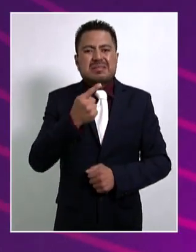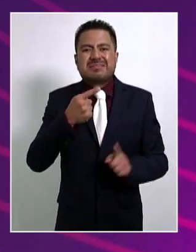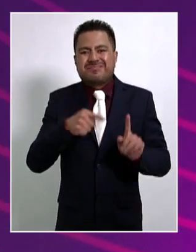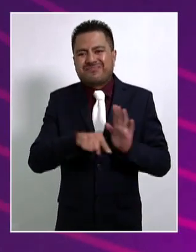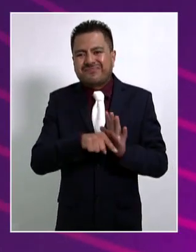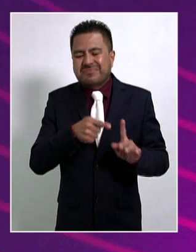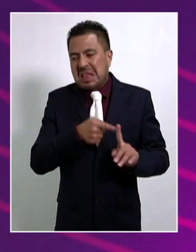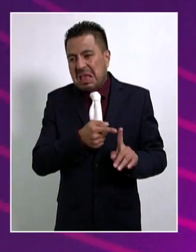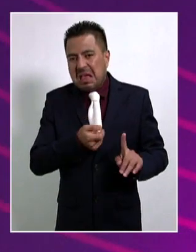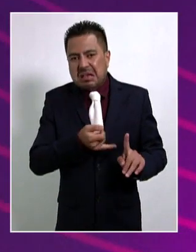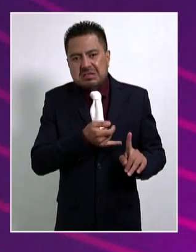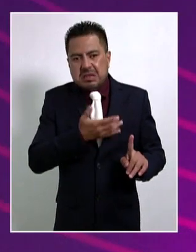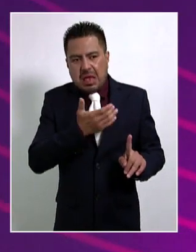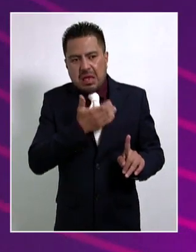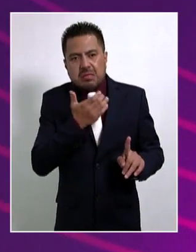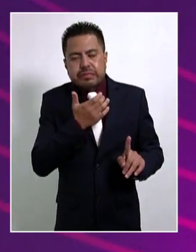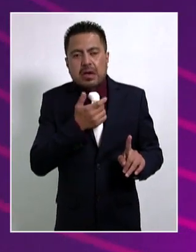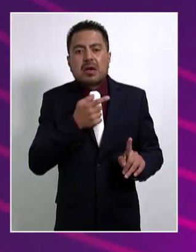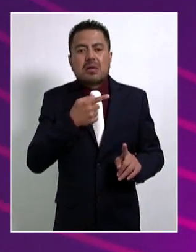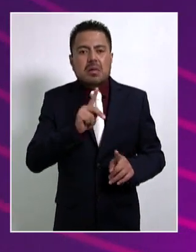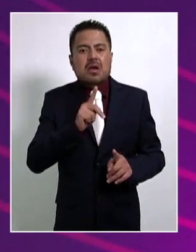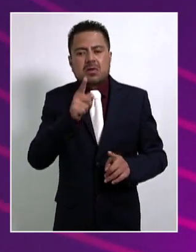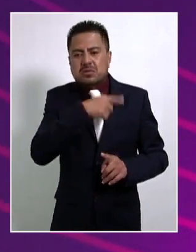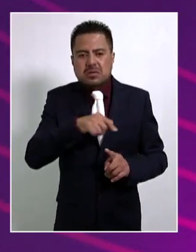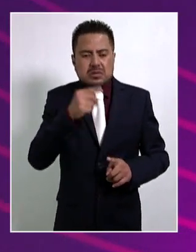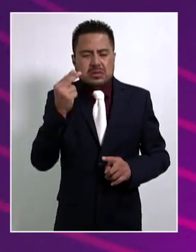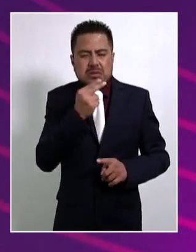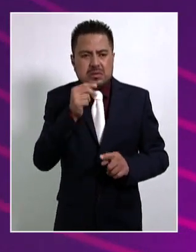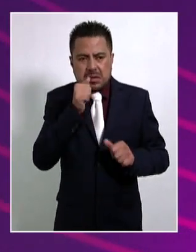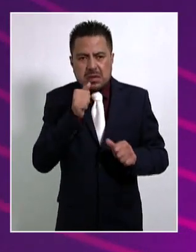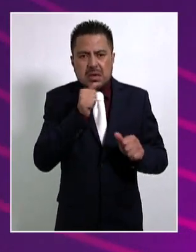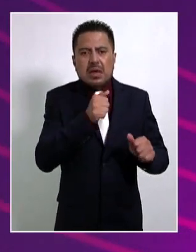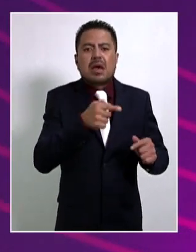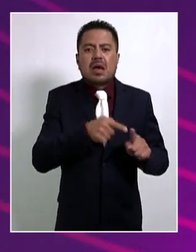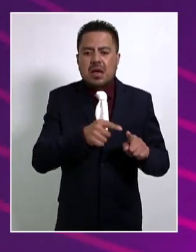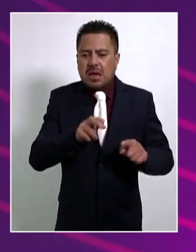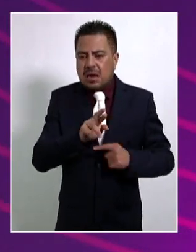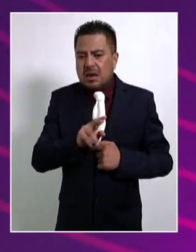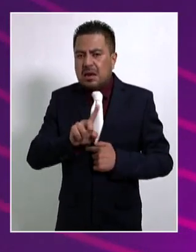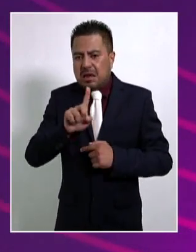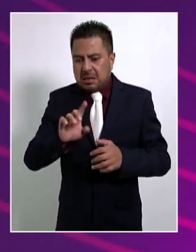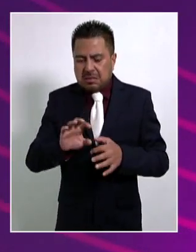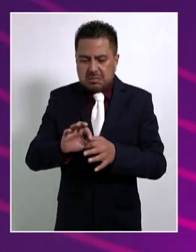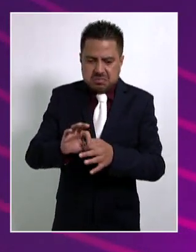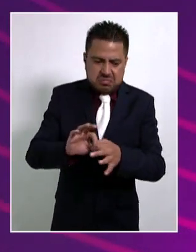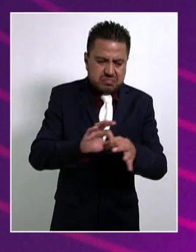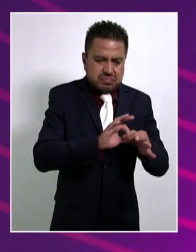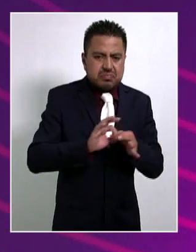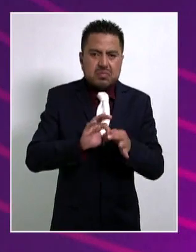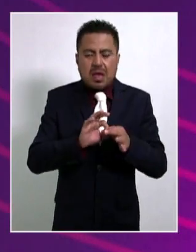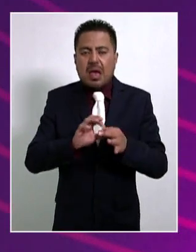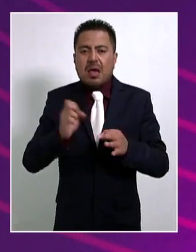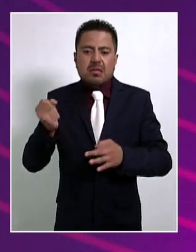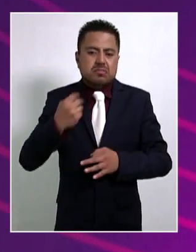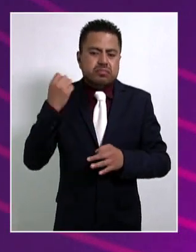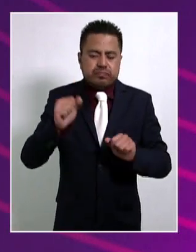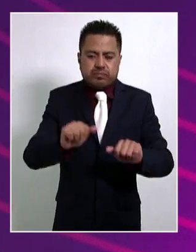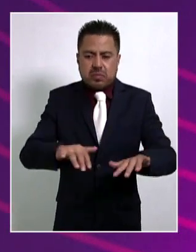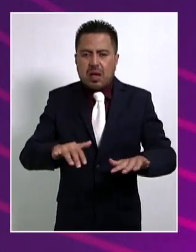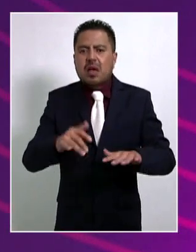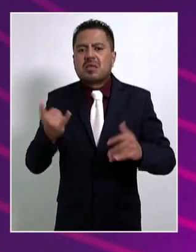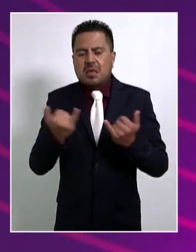desafortunadamente, y bueno, lo que procuramos es generar este tipo de redes y generar este tipo de eventos. También